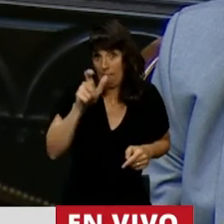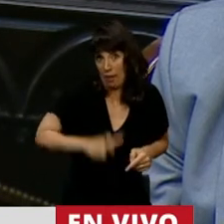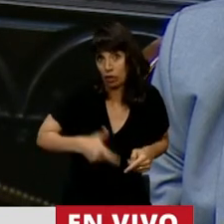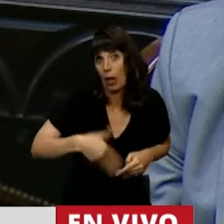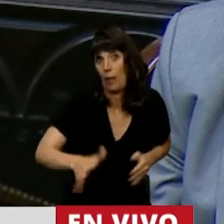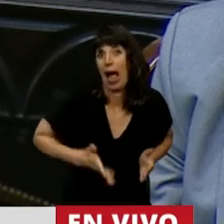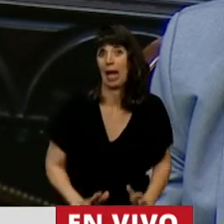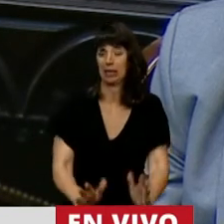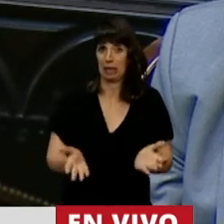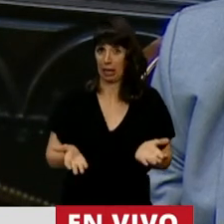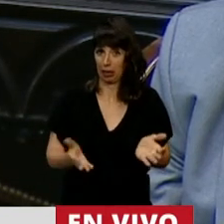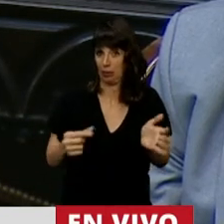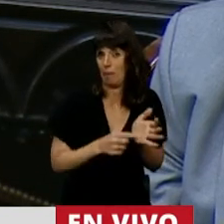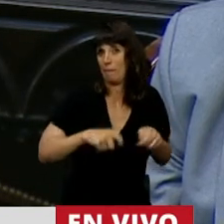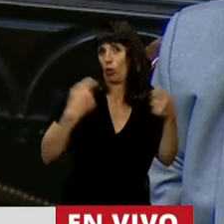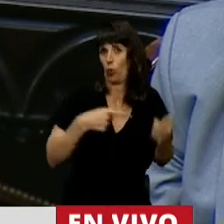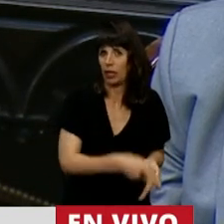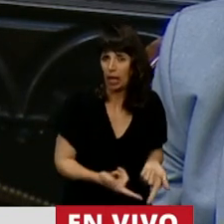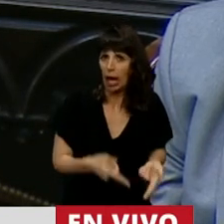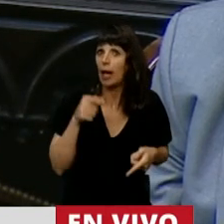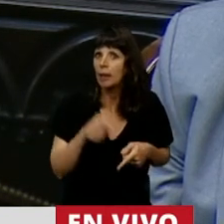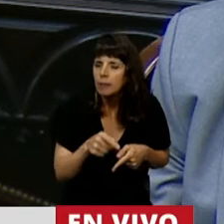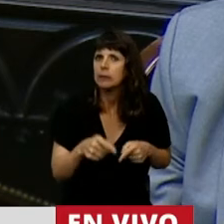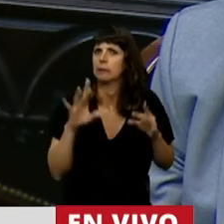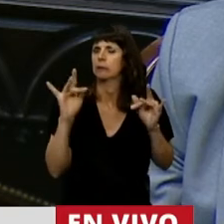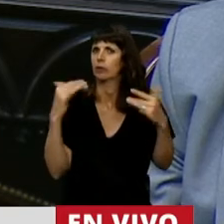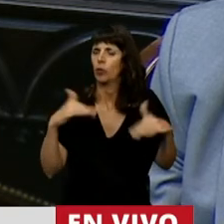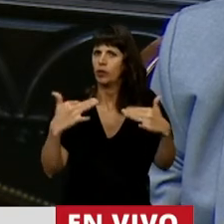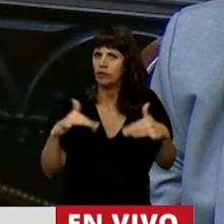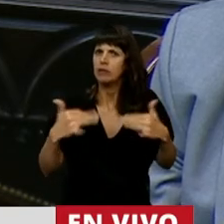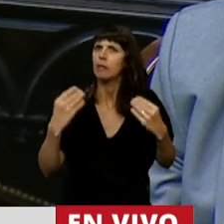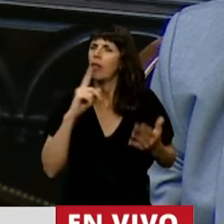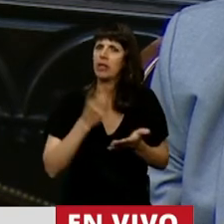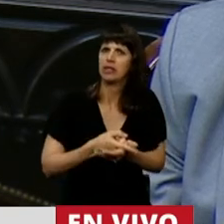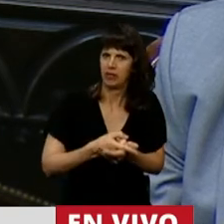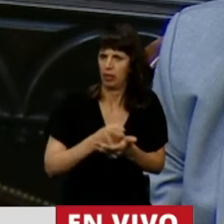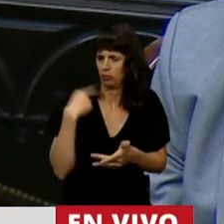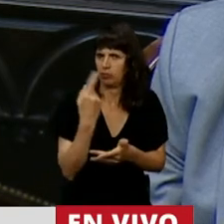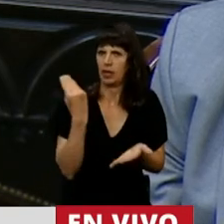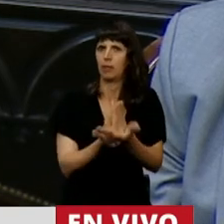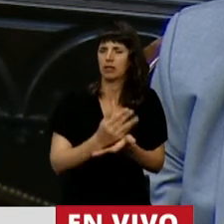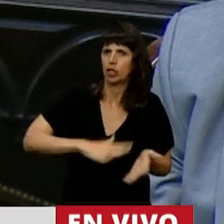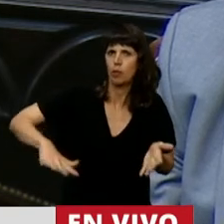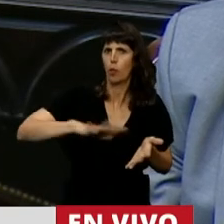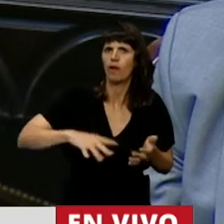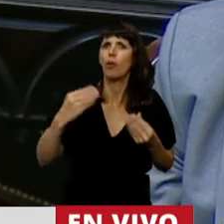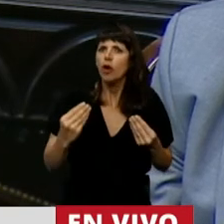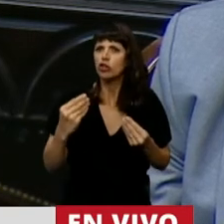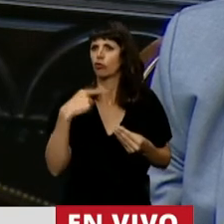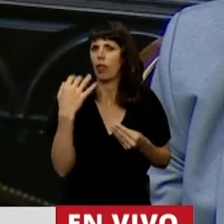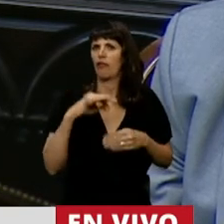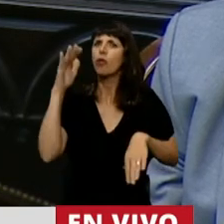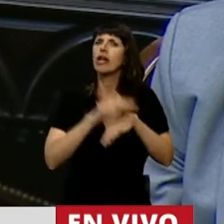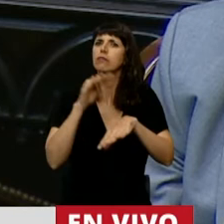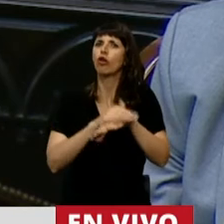los desafíos más trascendentes que debemos asumir como representantes de nuestro pueblo. Por eso debemos ser responsables